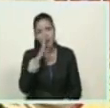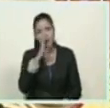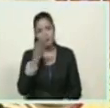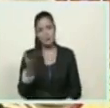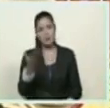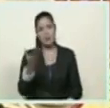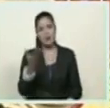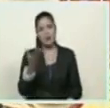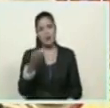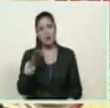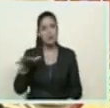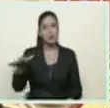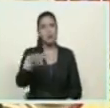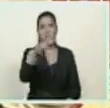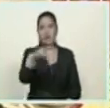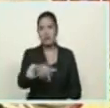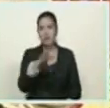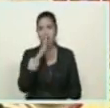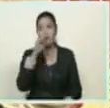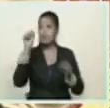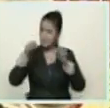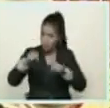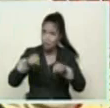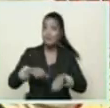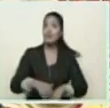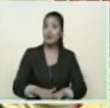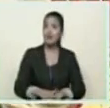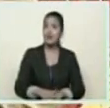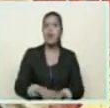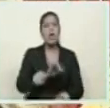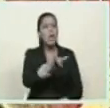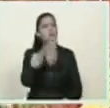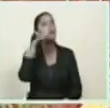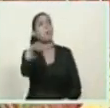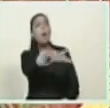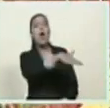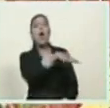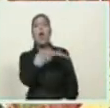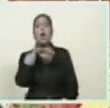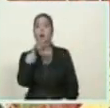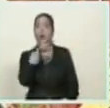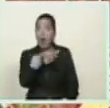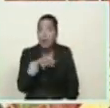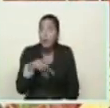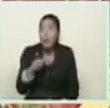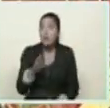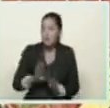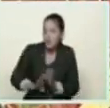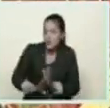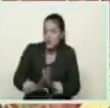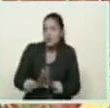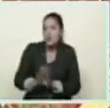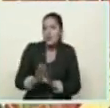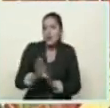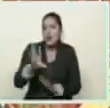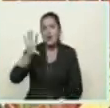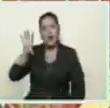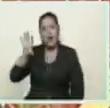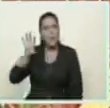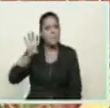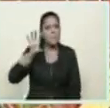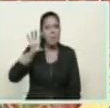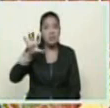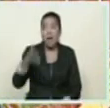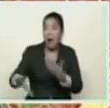el arañero si del papel el suelo que fue capaz de levantar a la patria de las